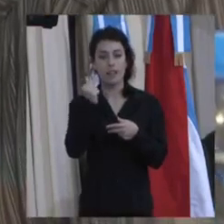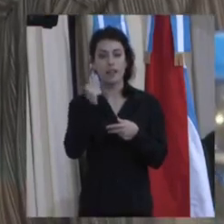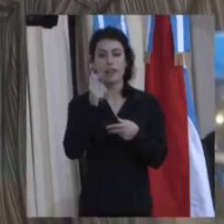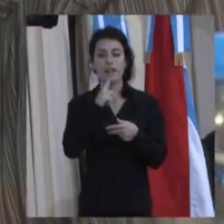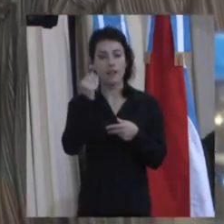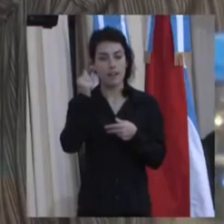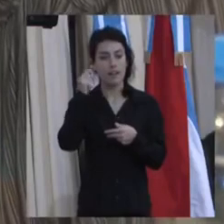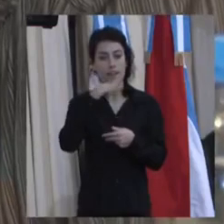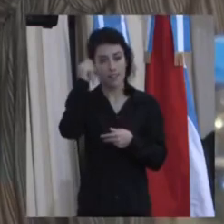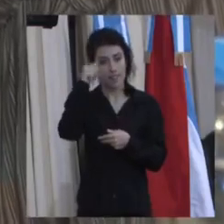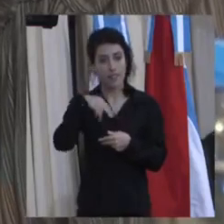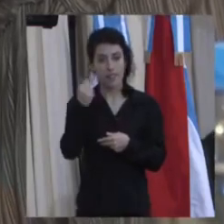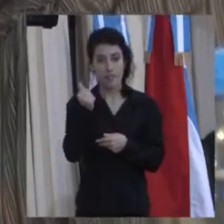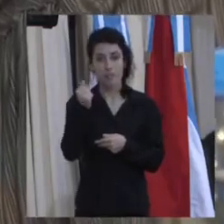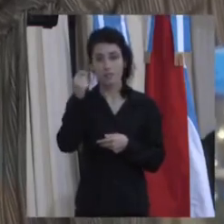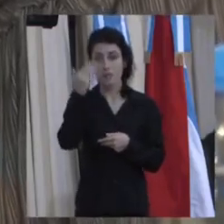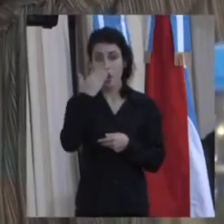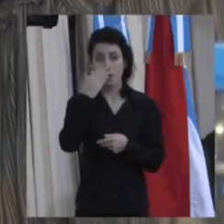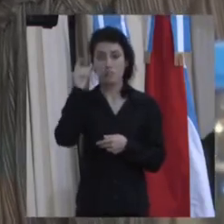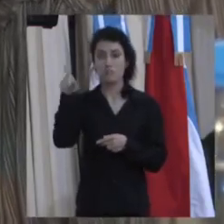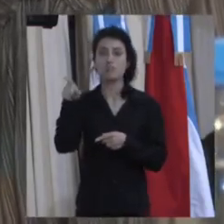de Córdoba aún no concluyó.